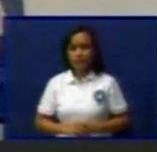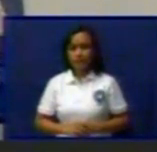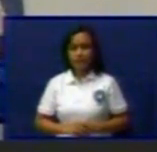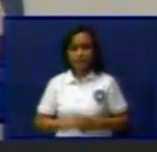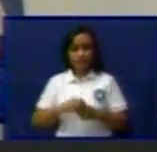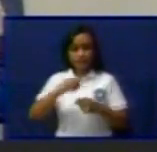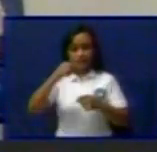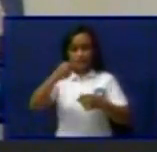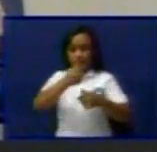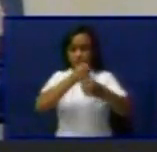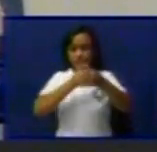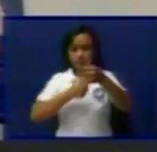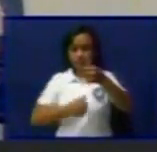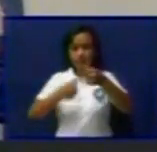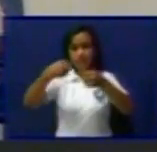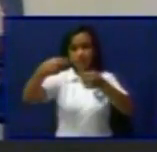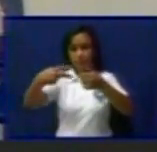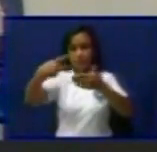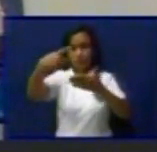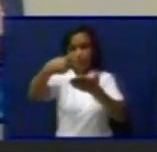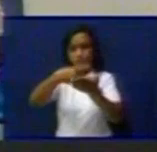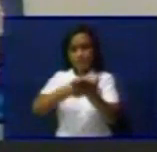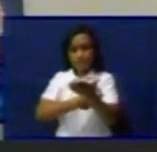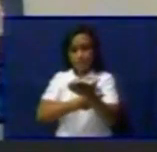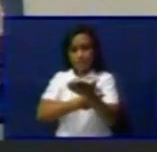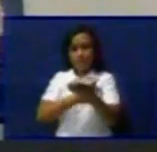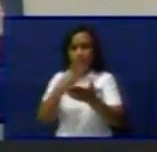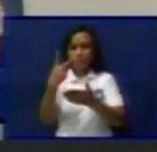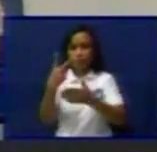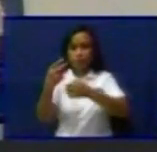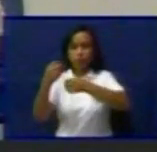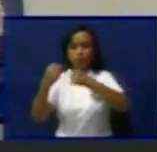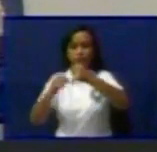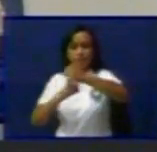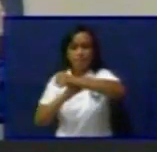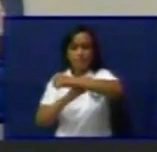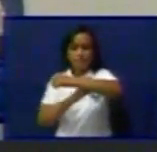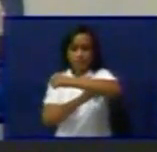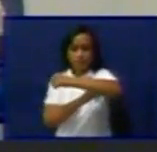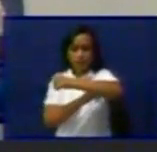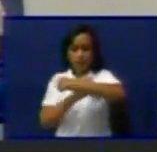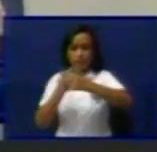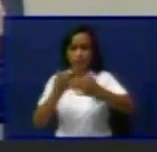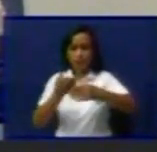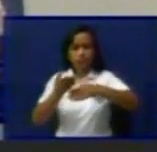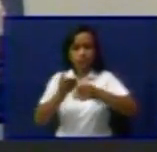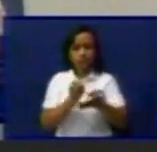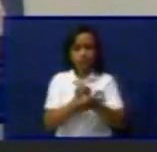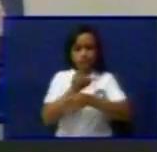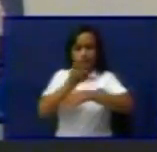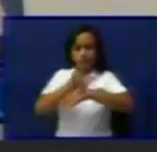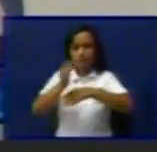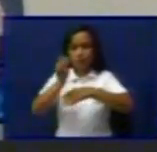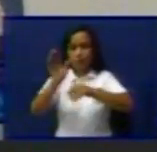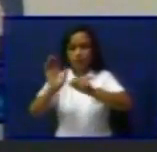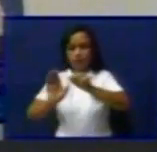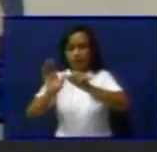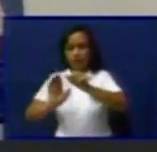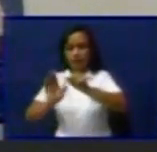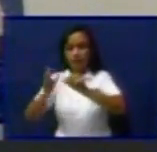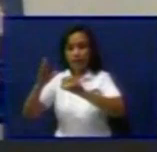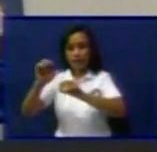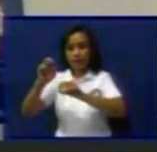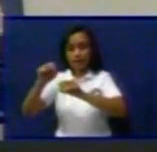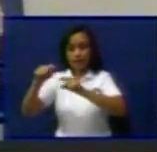El segundo subproyecto consiste en 2 puertos. Se planea construir un puerto por cada lado del